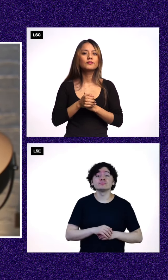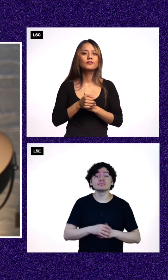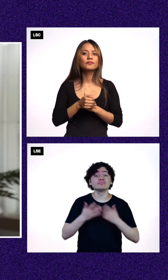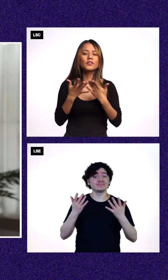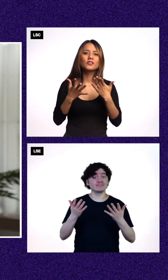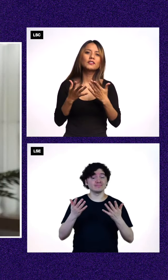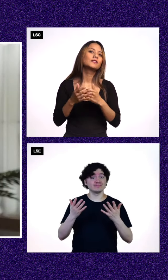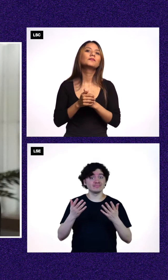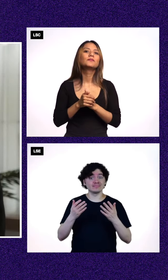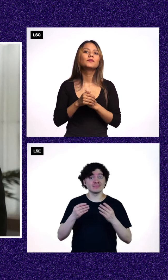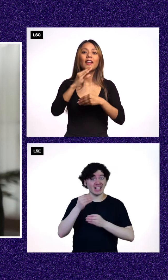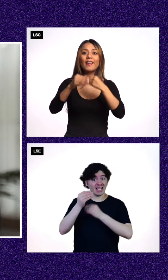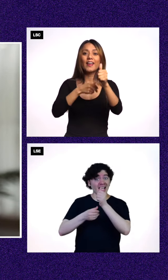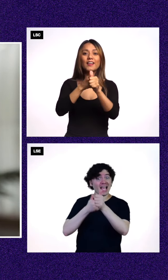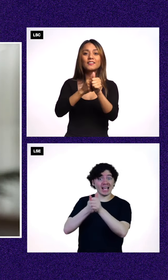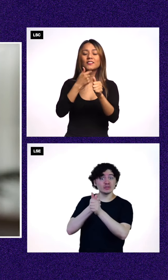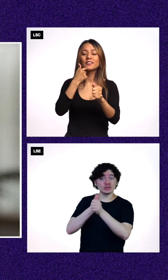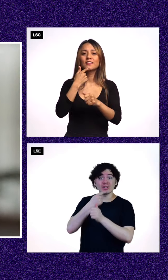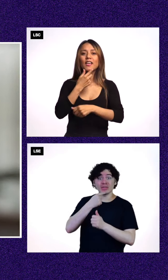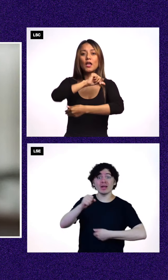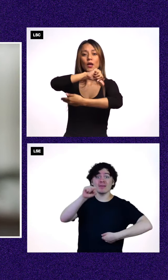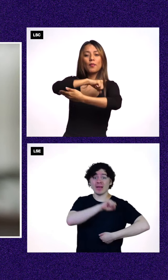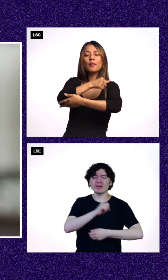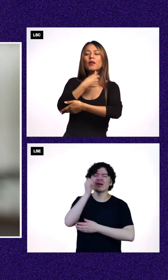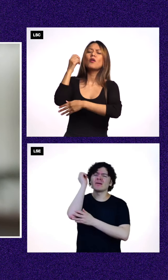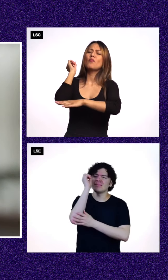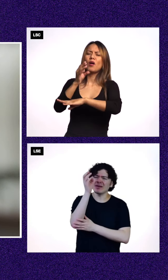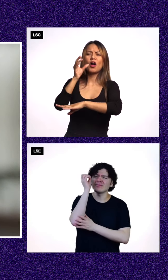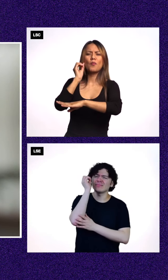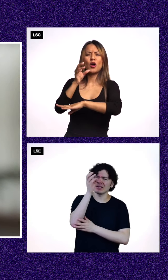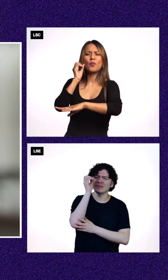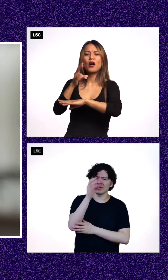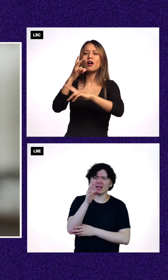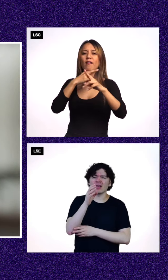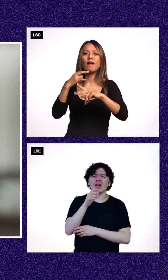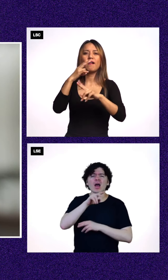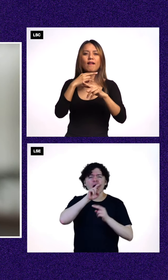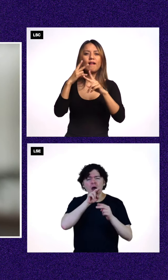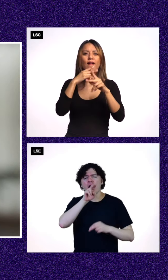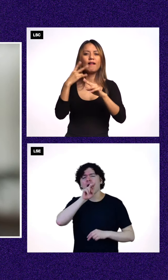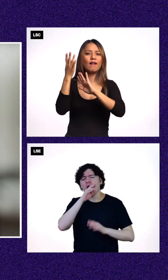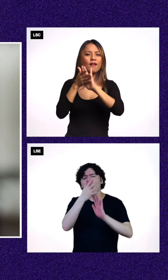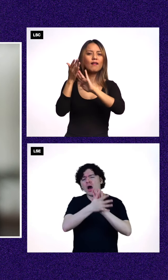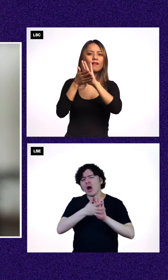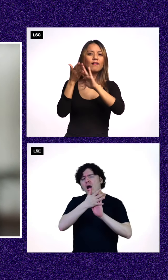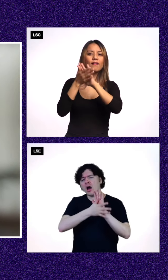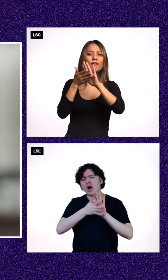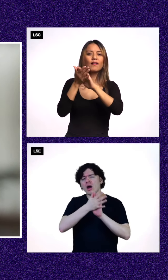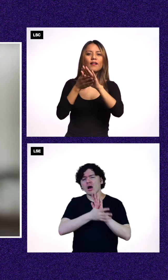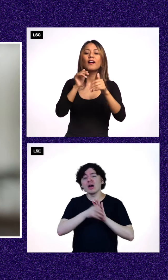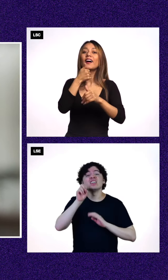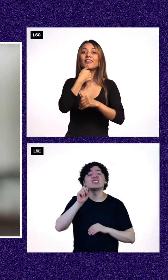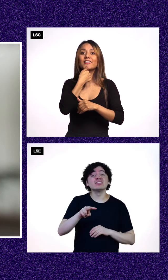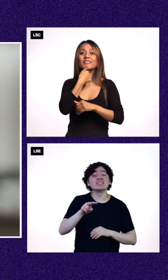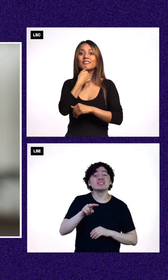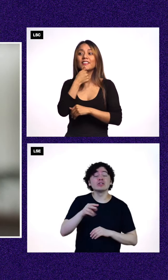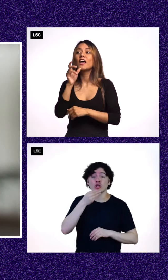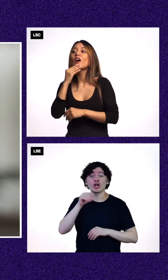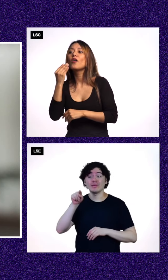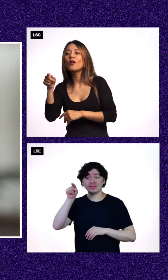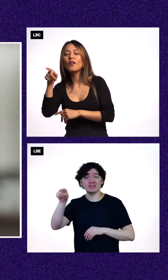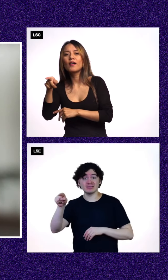9, dice, como Pablo hablaba y hablaba, dice, hablaba y hablaba y hablaba, a un joven llamado Eutico, que estaba